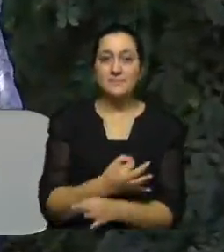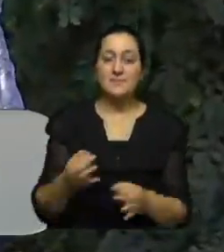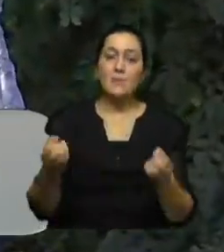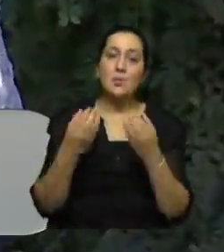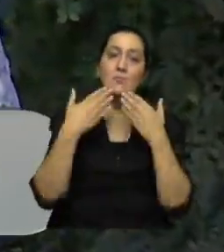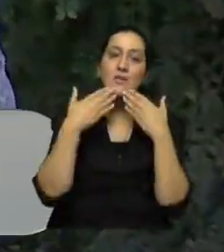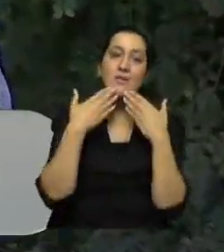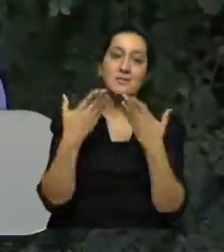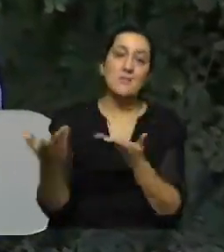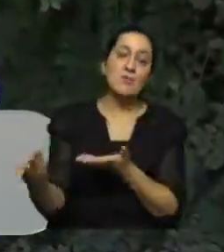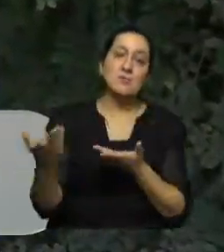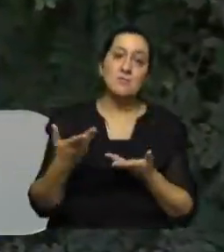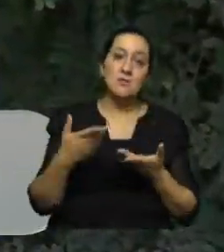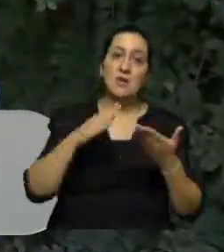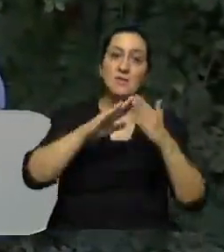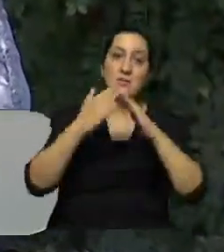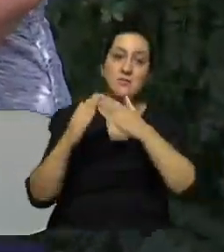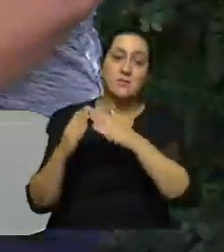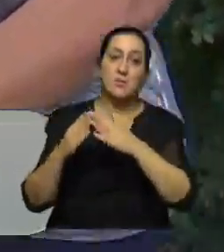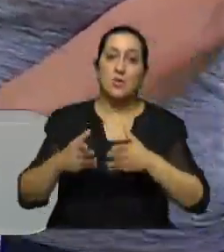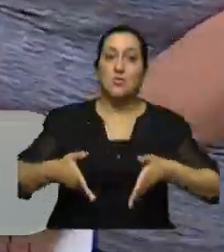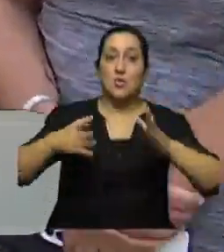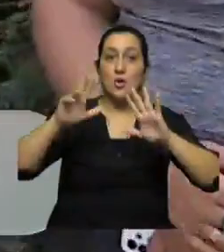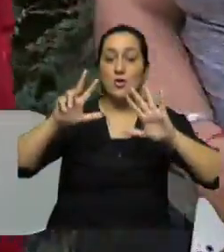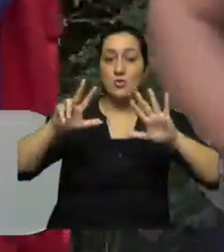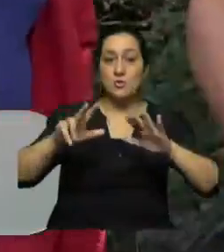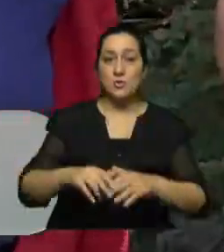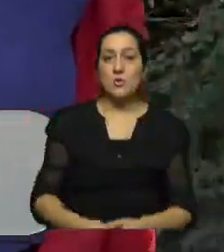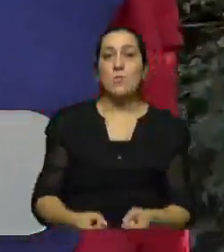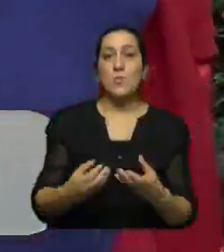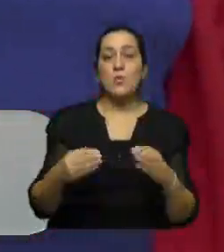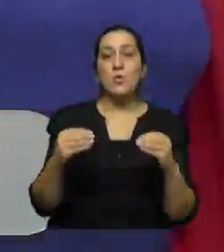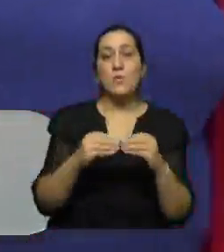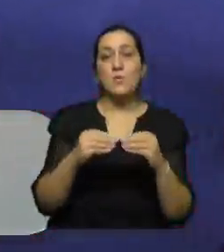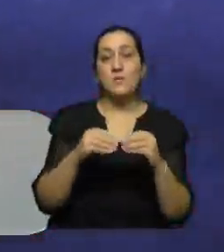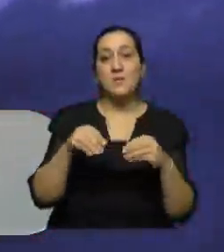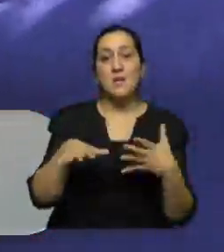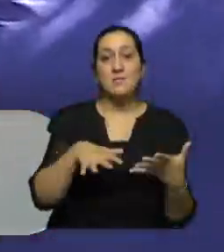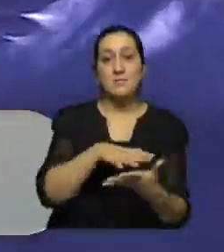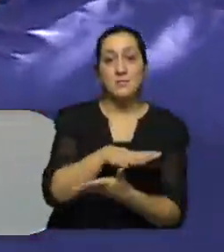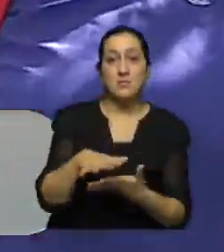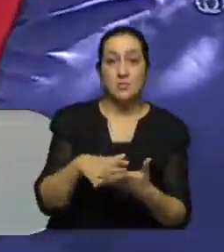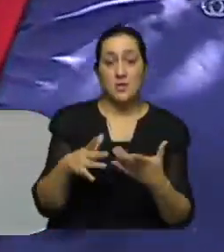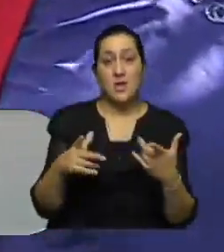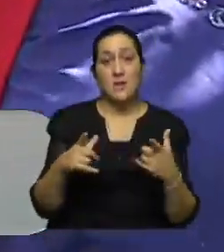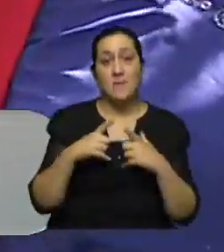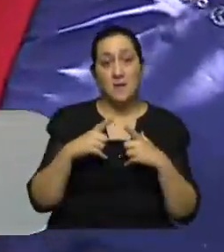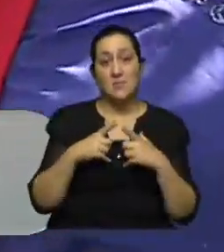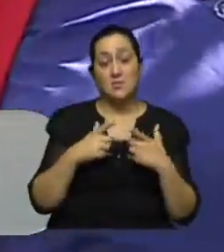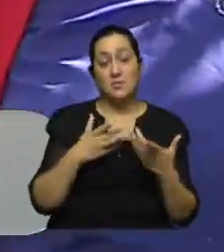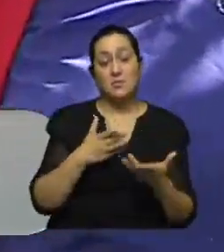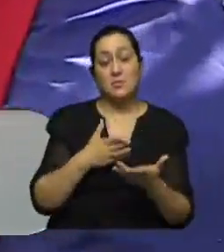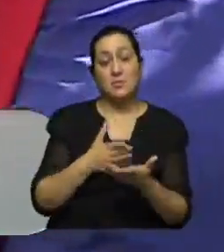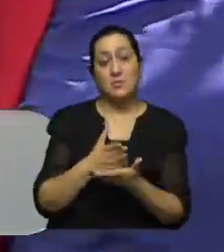gracias por recibirnos acá en el asentamiento Torre 8. Fito, compañeras, gracias. Esta es la situación aquí. Esperamos haber contribuido a lo que es